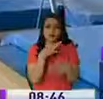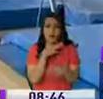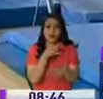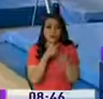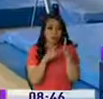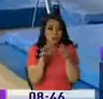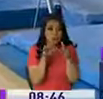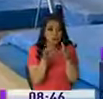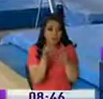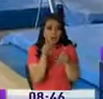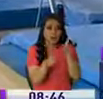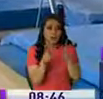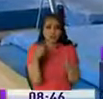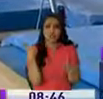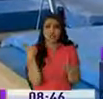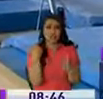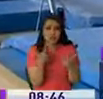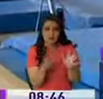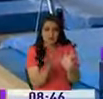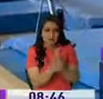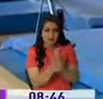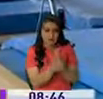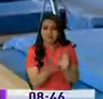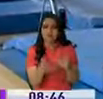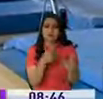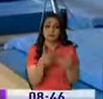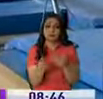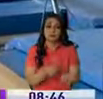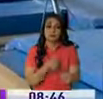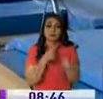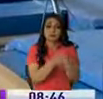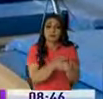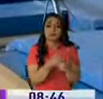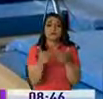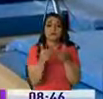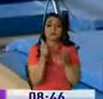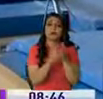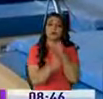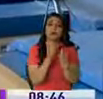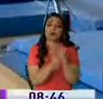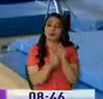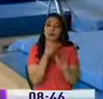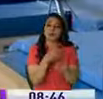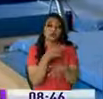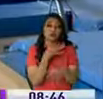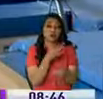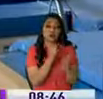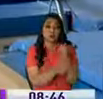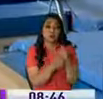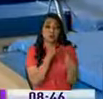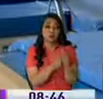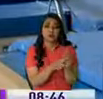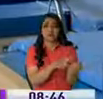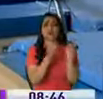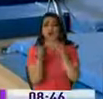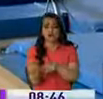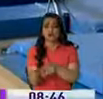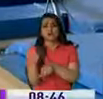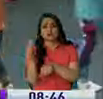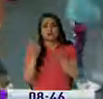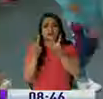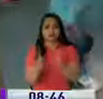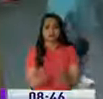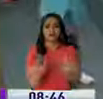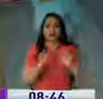algunos niños que no tienen tal vez talento para esa disciplina. Nos guiamos hacia otros deportes que no en todos los deportes tienen las mismas características,